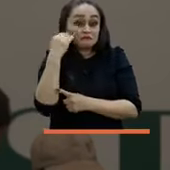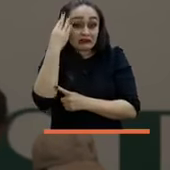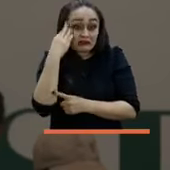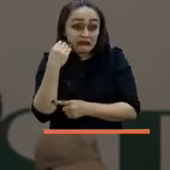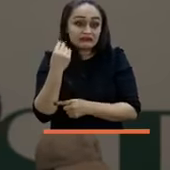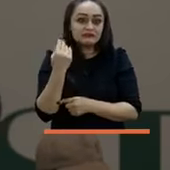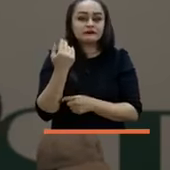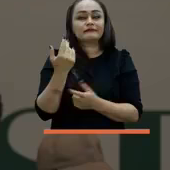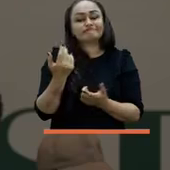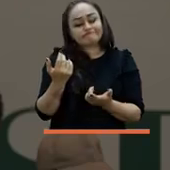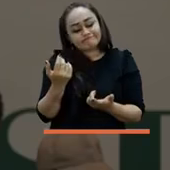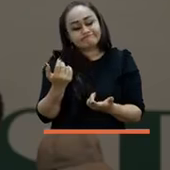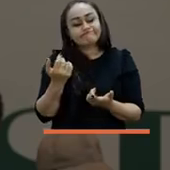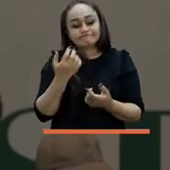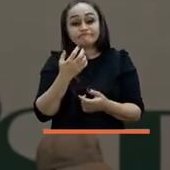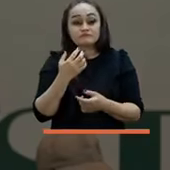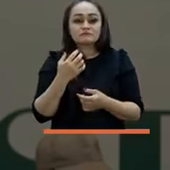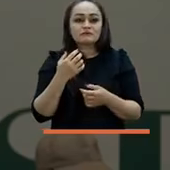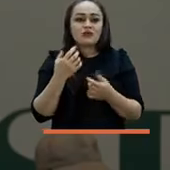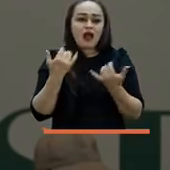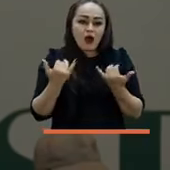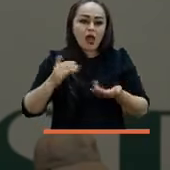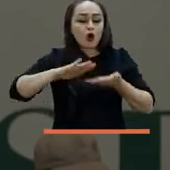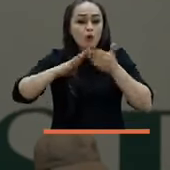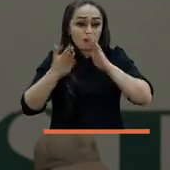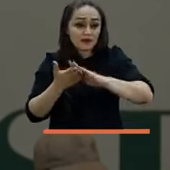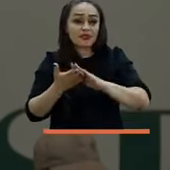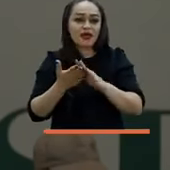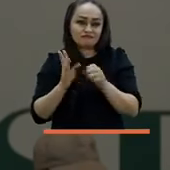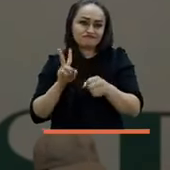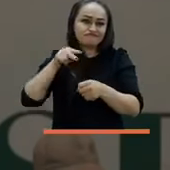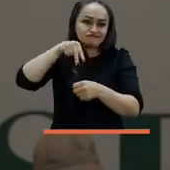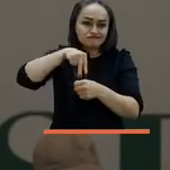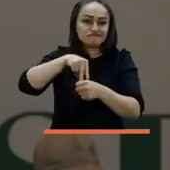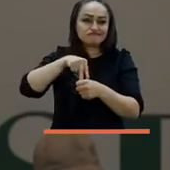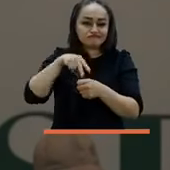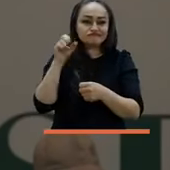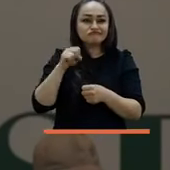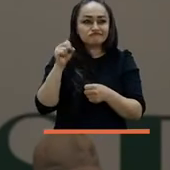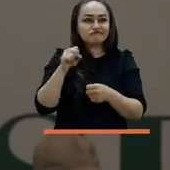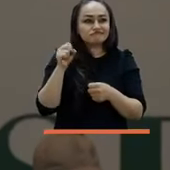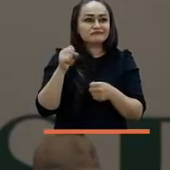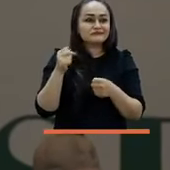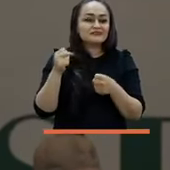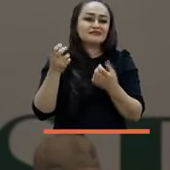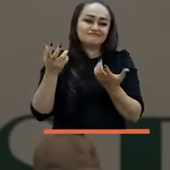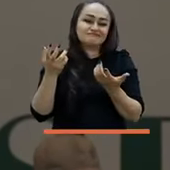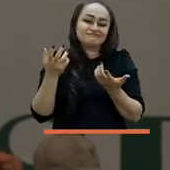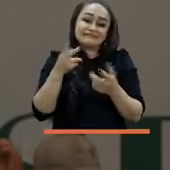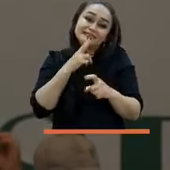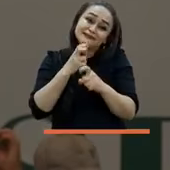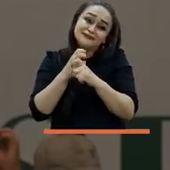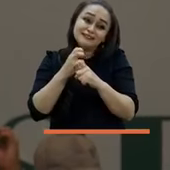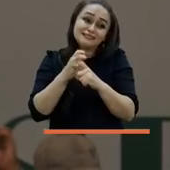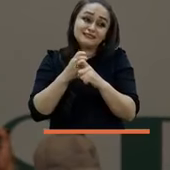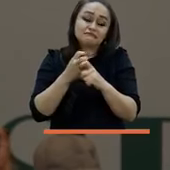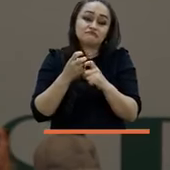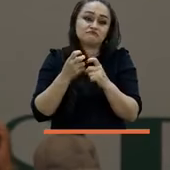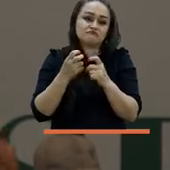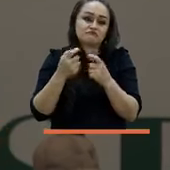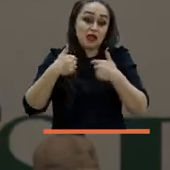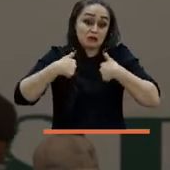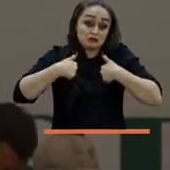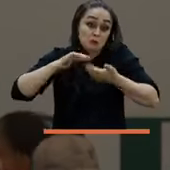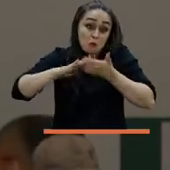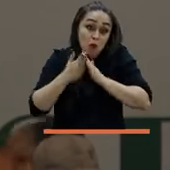algo que aquí no solamente a nosotros como comunidades indígenas nos nos afecta sino que es a todas las